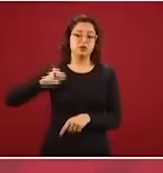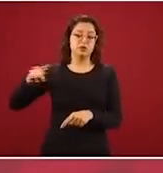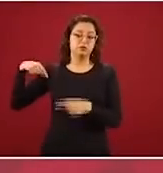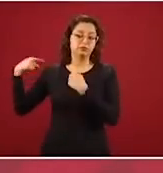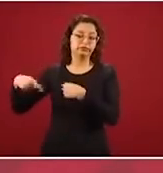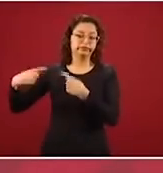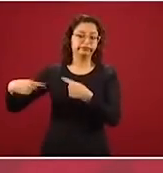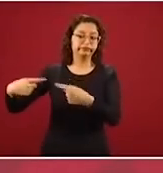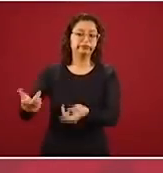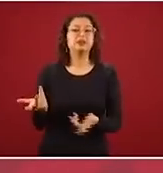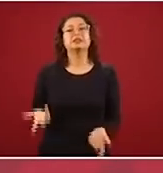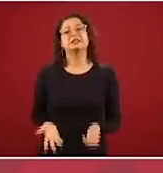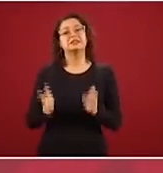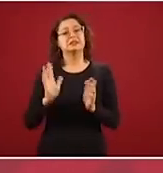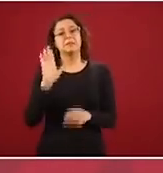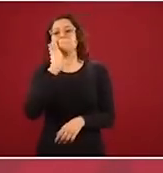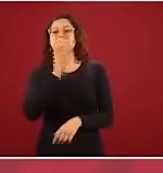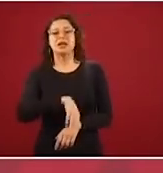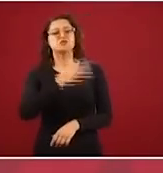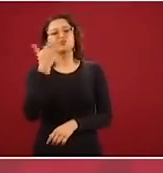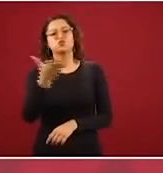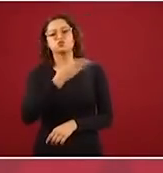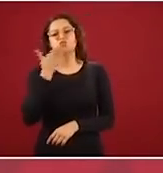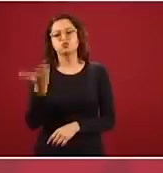mal acostumbrados,